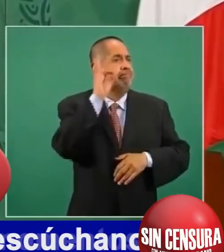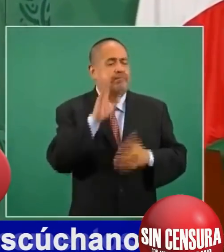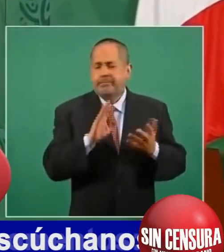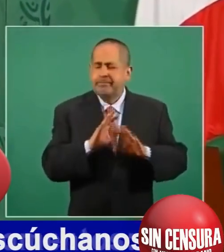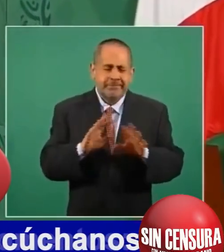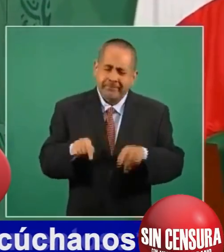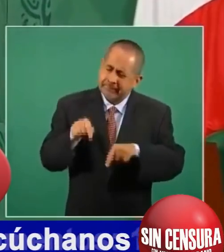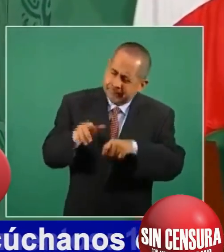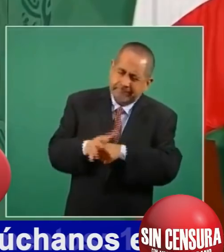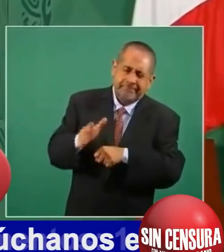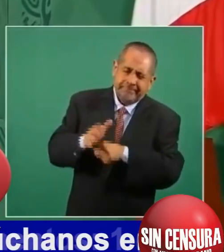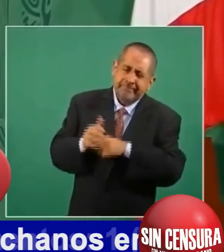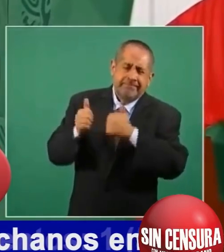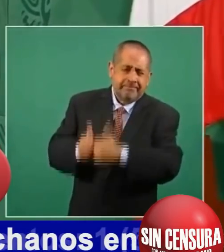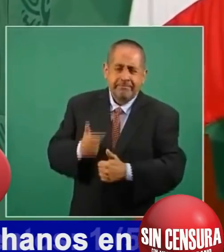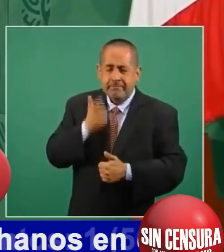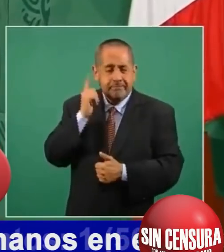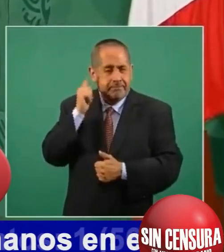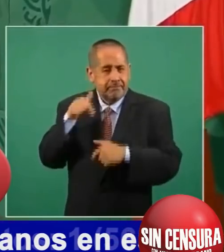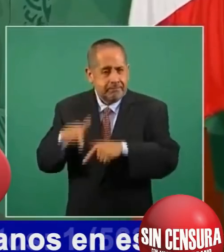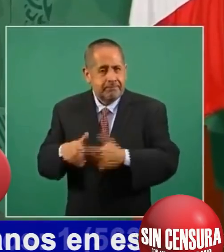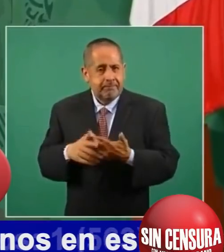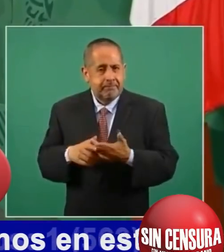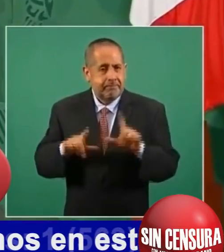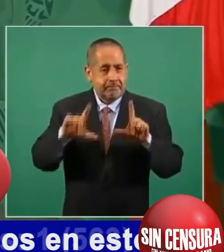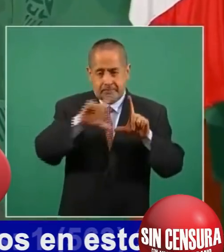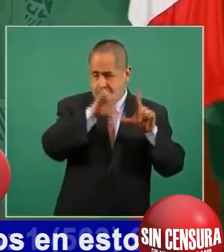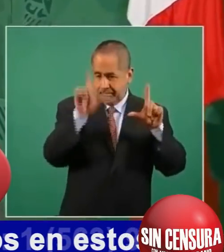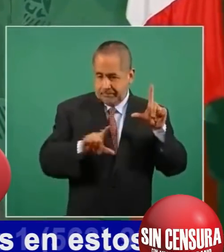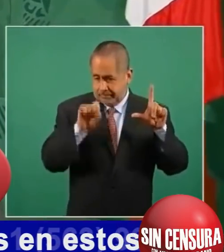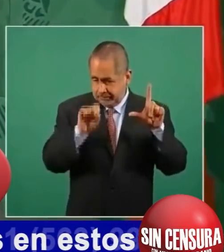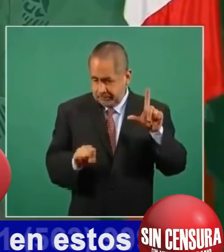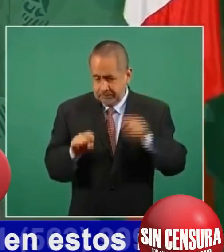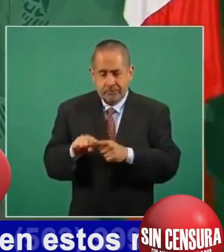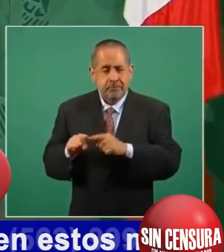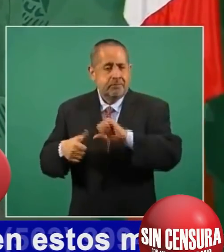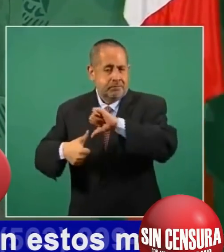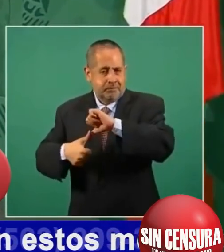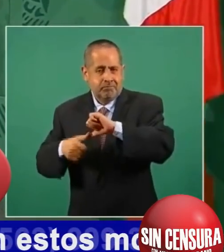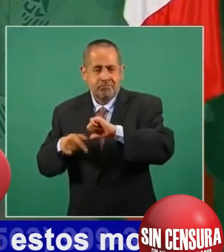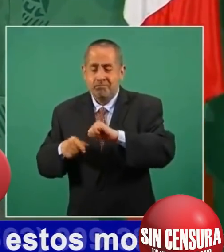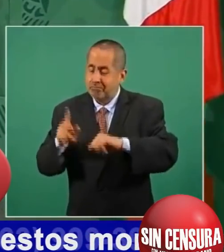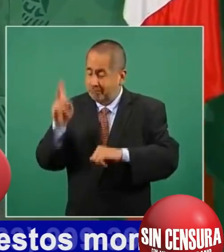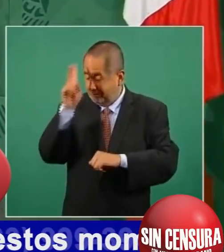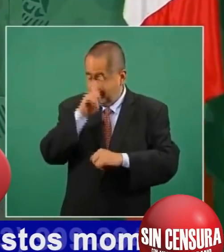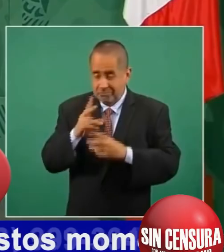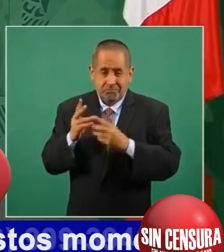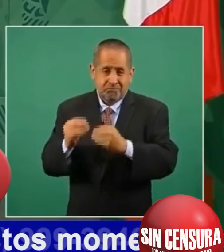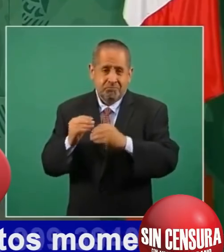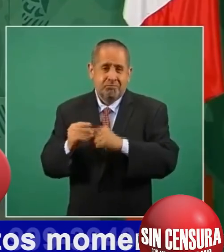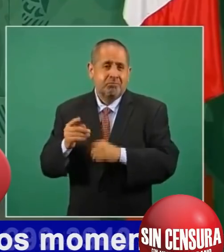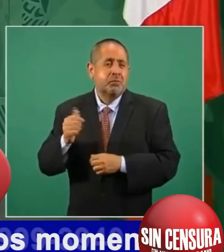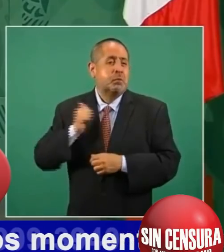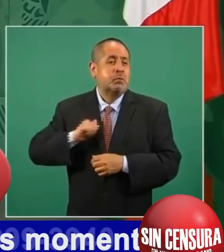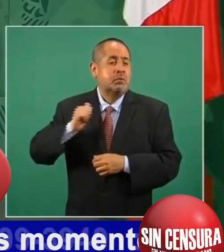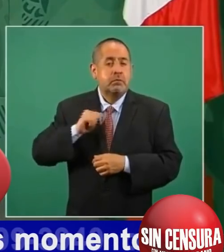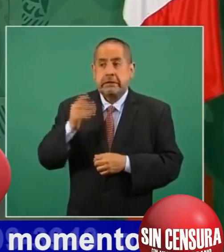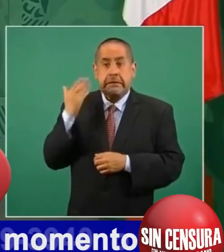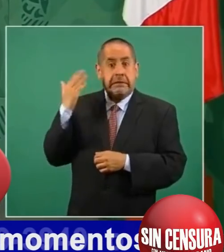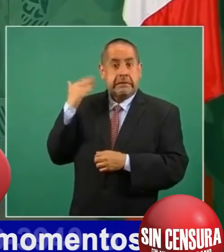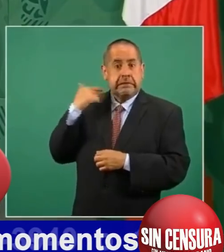Centroamérica, como el sureste de nuestro país, fue muy afectado por las inundaciones,